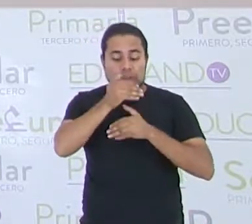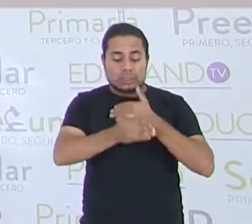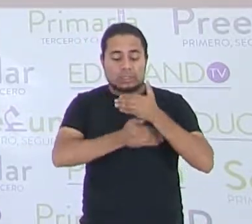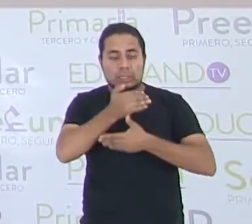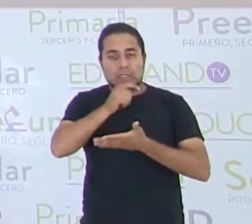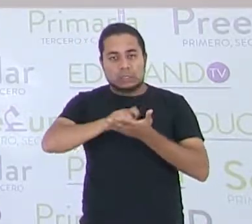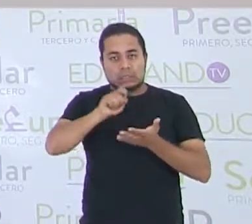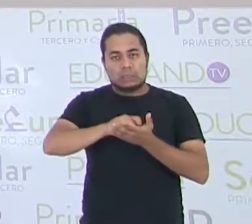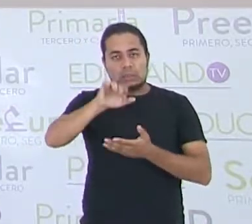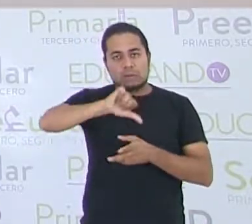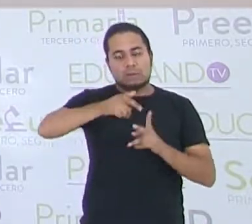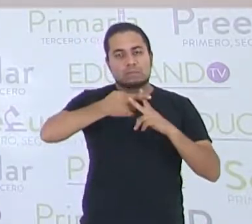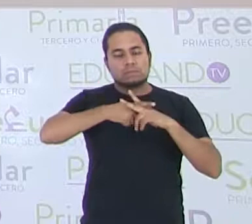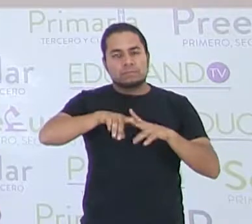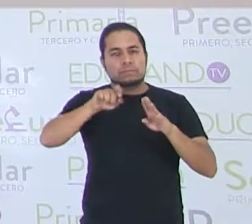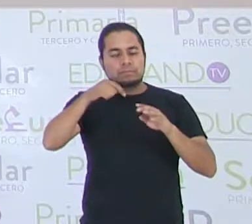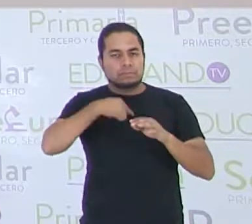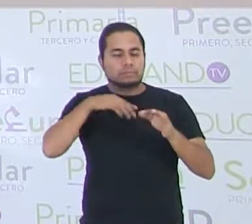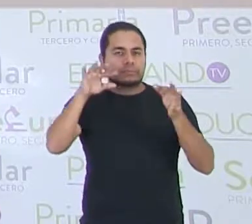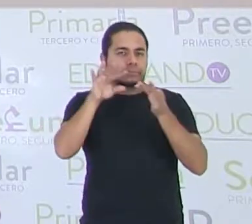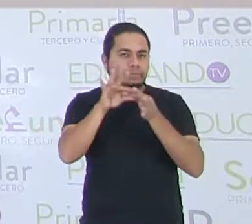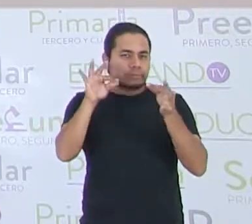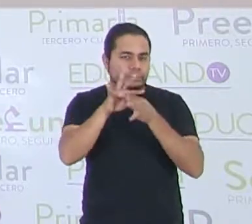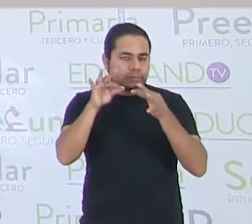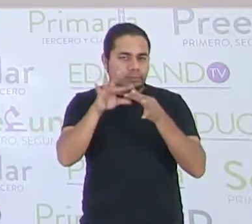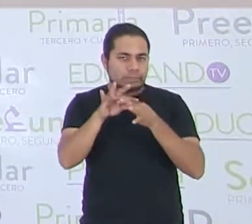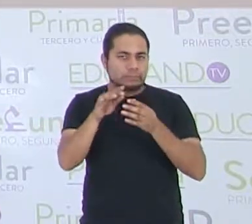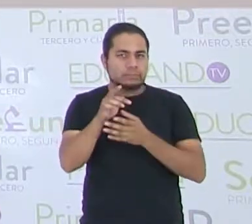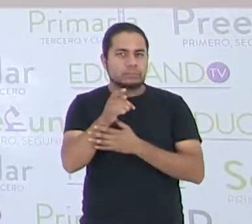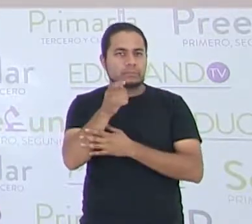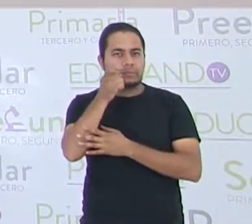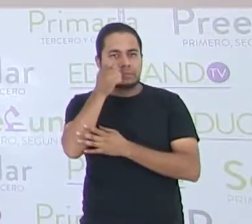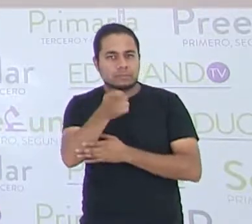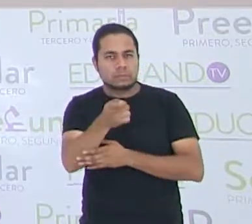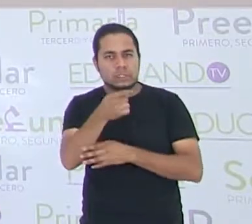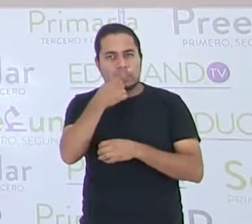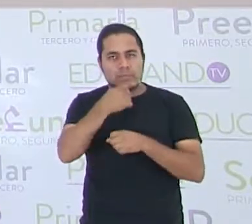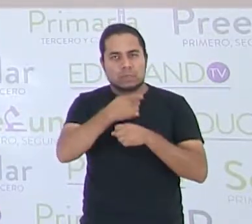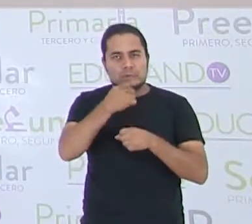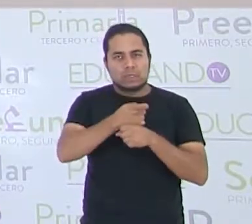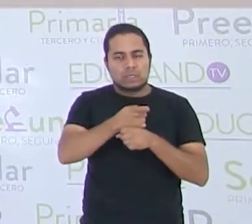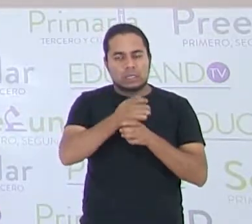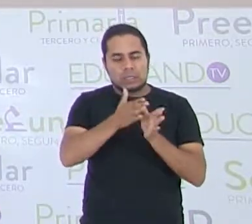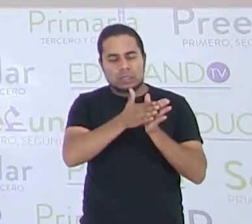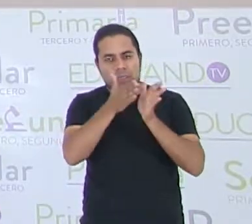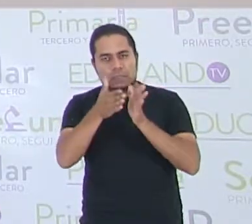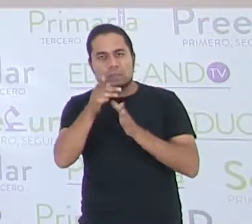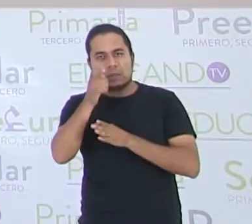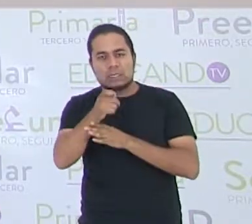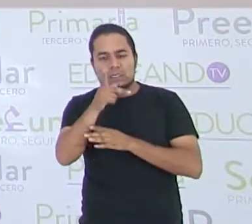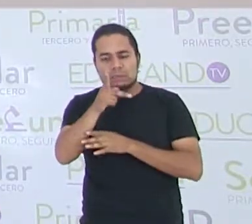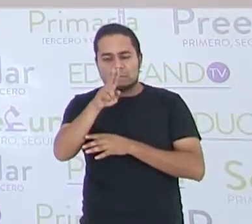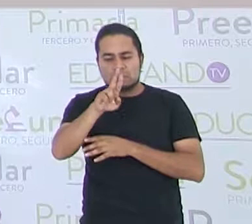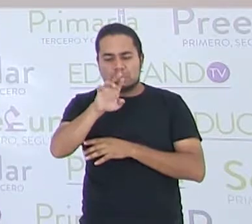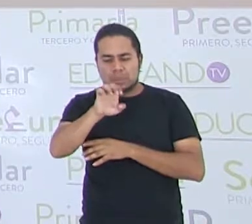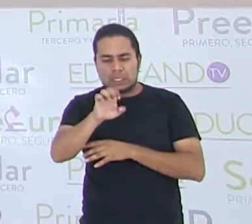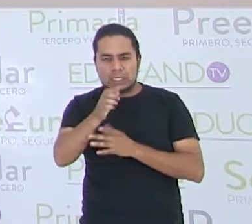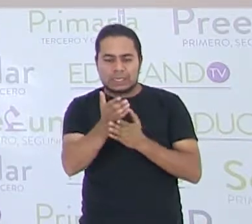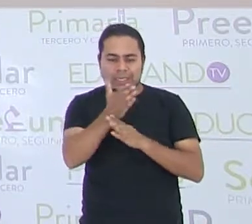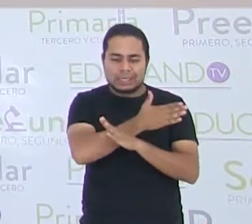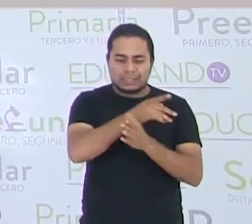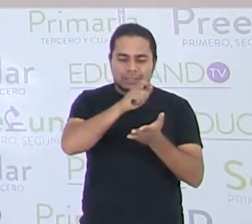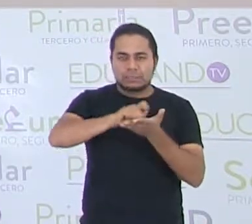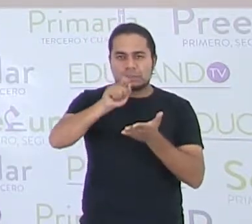vamos a comenzar a explicarles en qué consiste la primera etapa, que se llama preescritura,